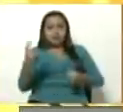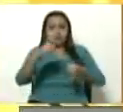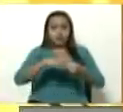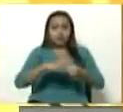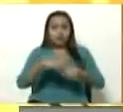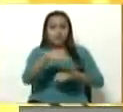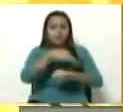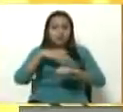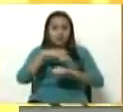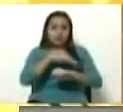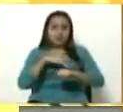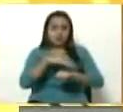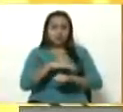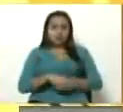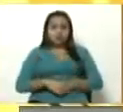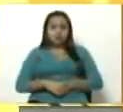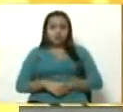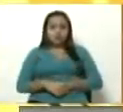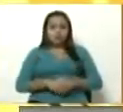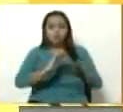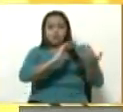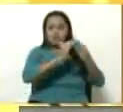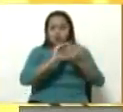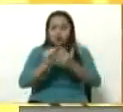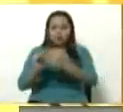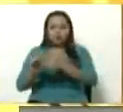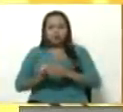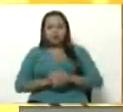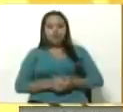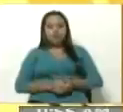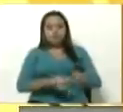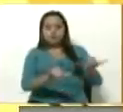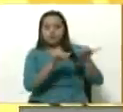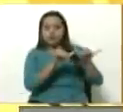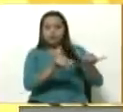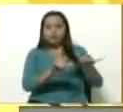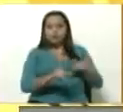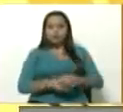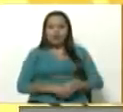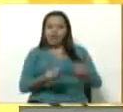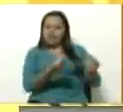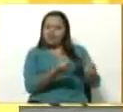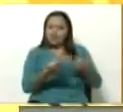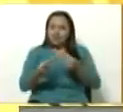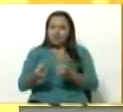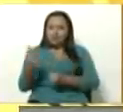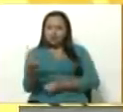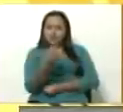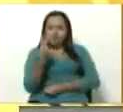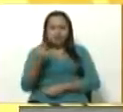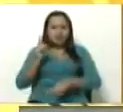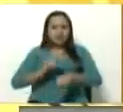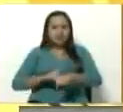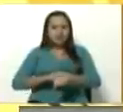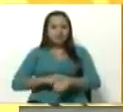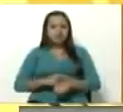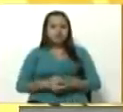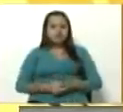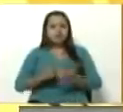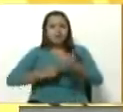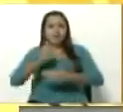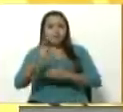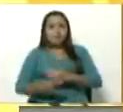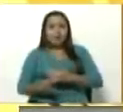del Poder Popular para las comunas. Asimismo, activación en su segunda fase del Plan